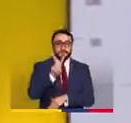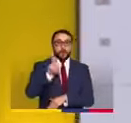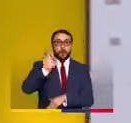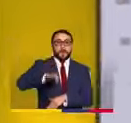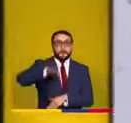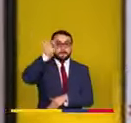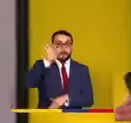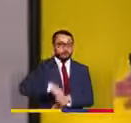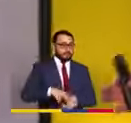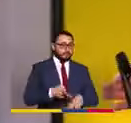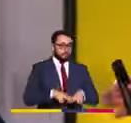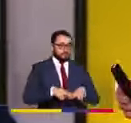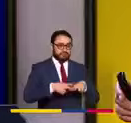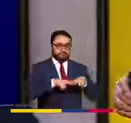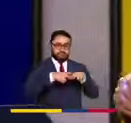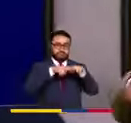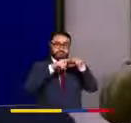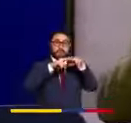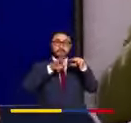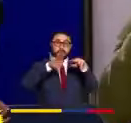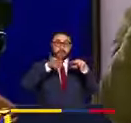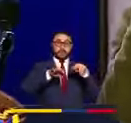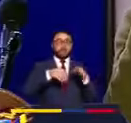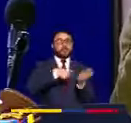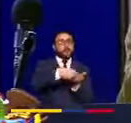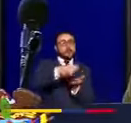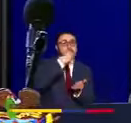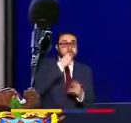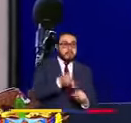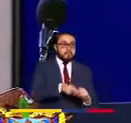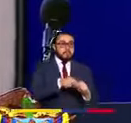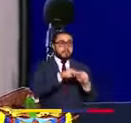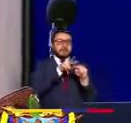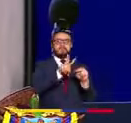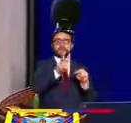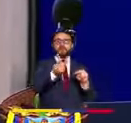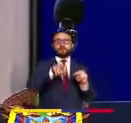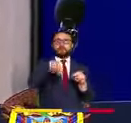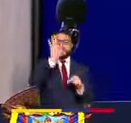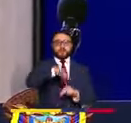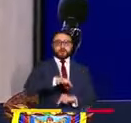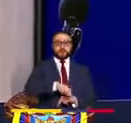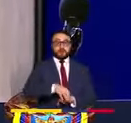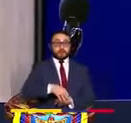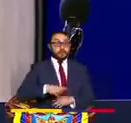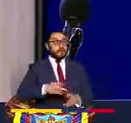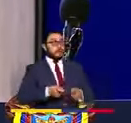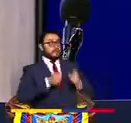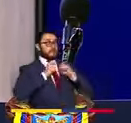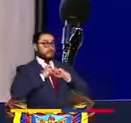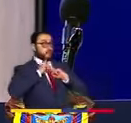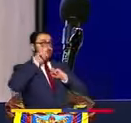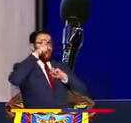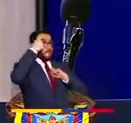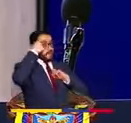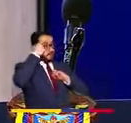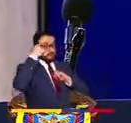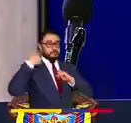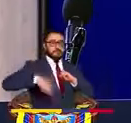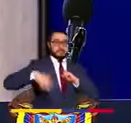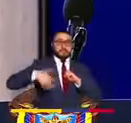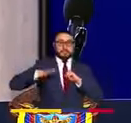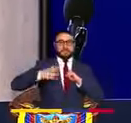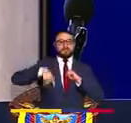22% crecieron los precios de los alimentos. Y aquí nos tocó a nosotros